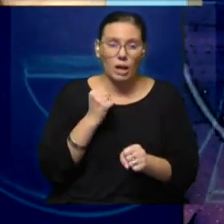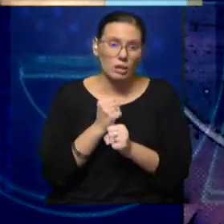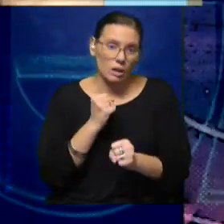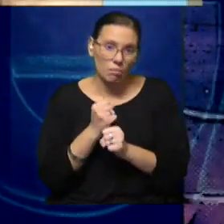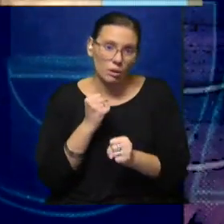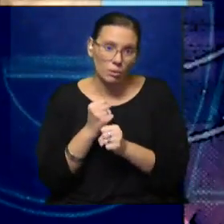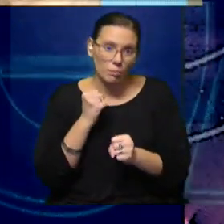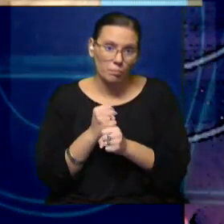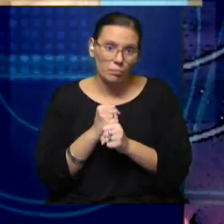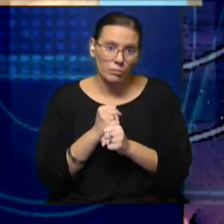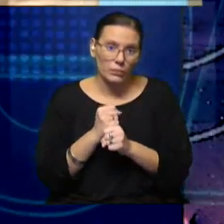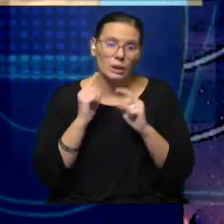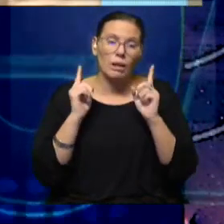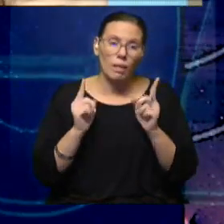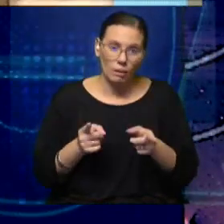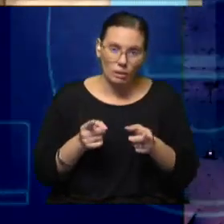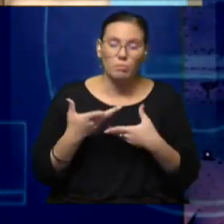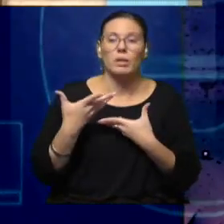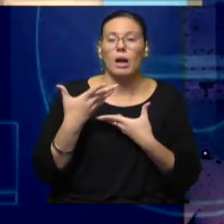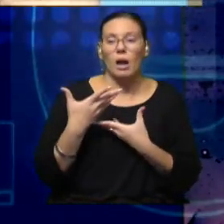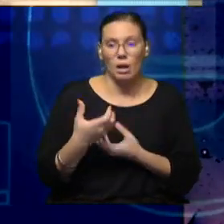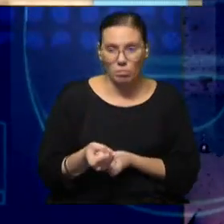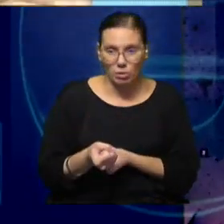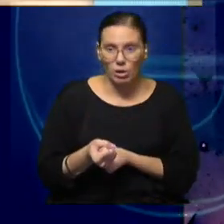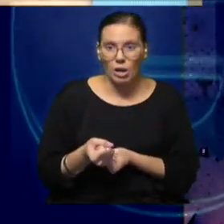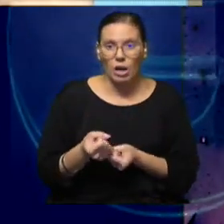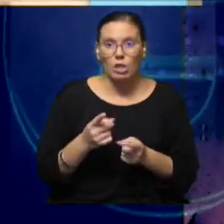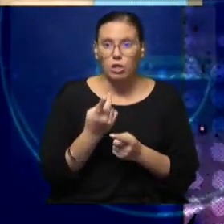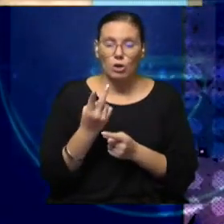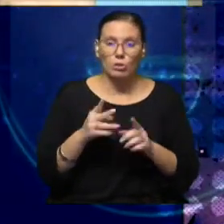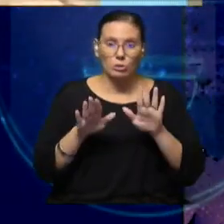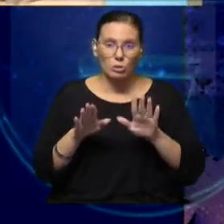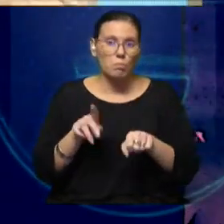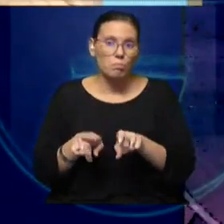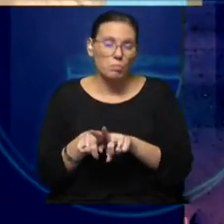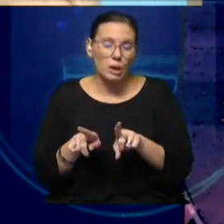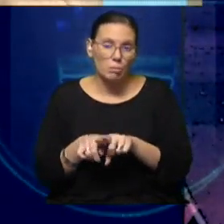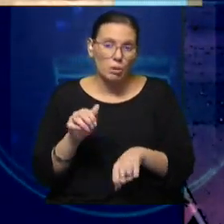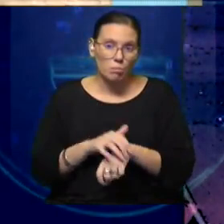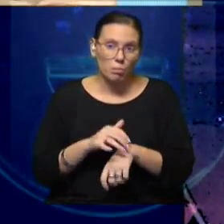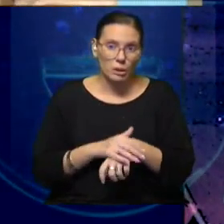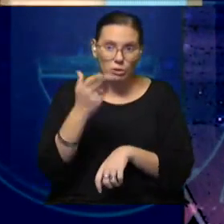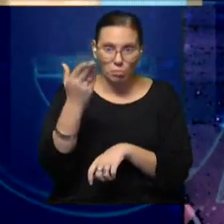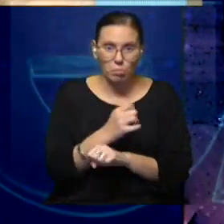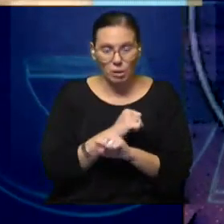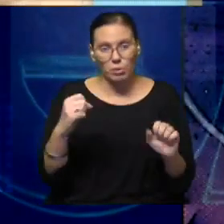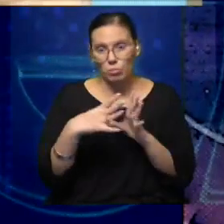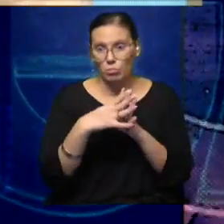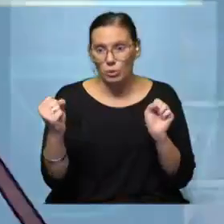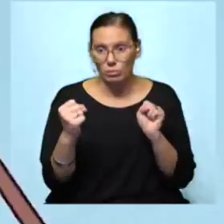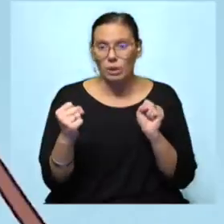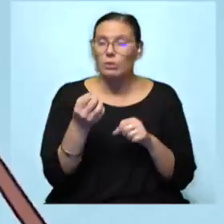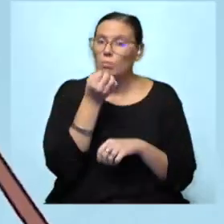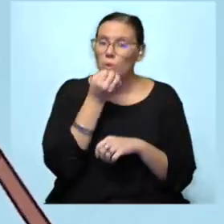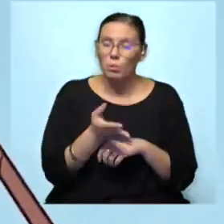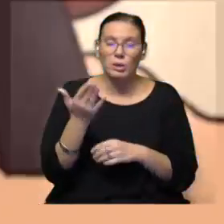trabajo y también colaboramos en los planos donde había dos personajes a la vez para intentar que coordinen. Eso es alucinante,